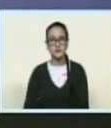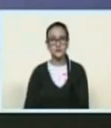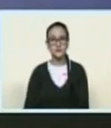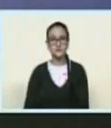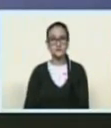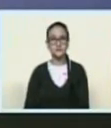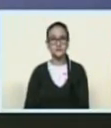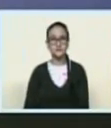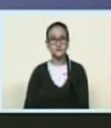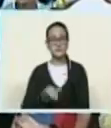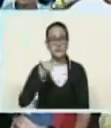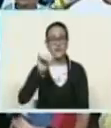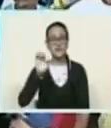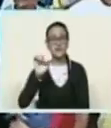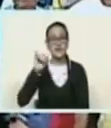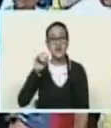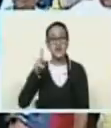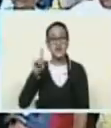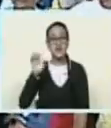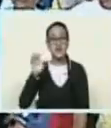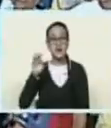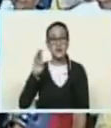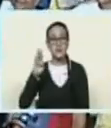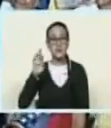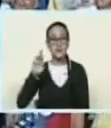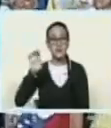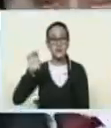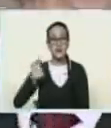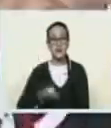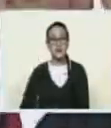a Jenker Bertobar,